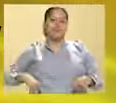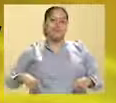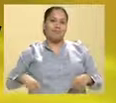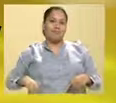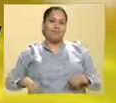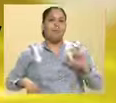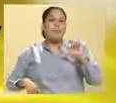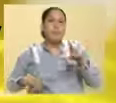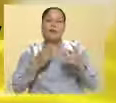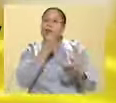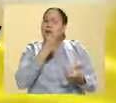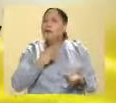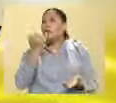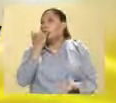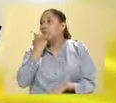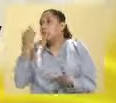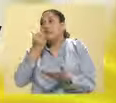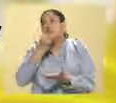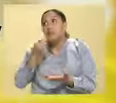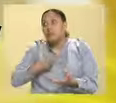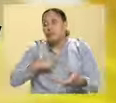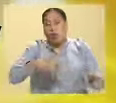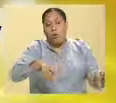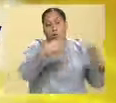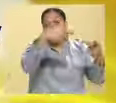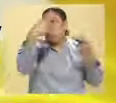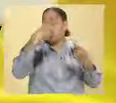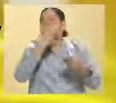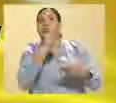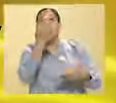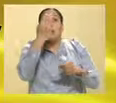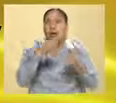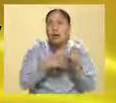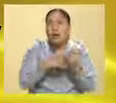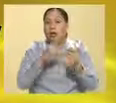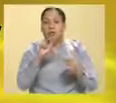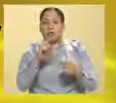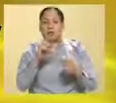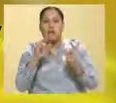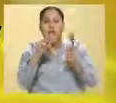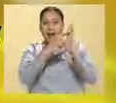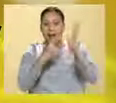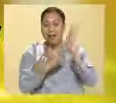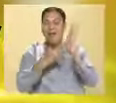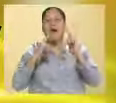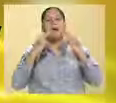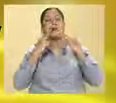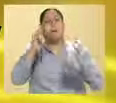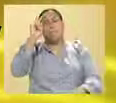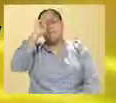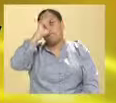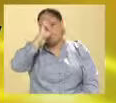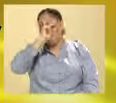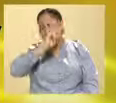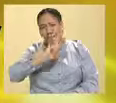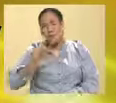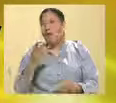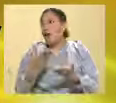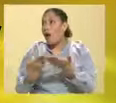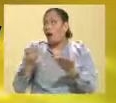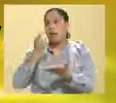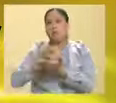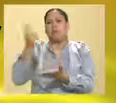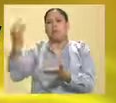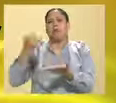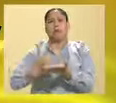en esto, ¿no? Sí, claro, porque bueno, ahora con la aprobación de la nueva reforma fiscal, pues para muchos trabajadores es muy complicado. Sí.